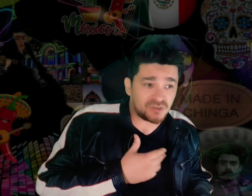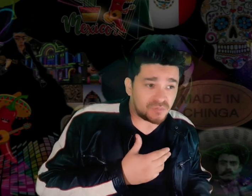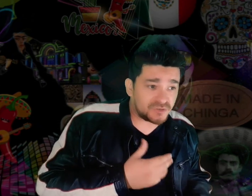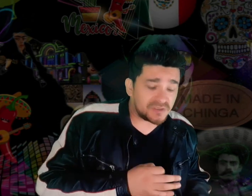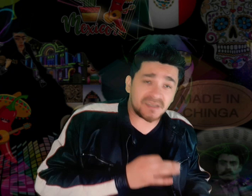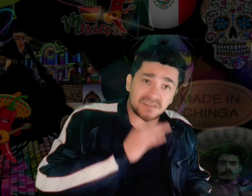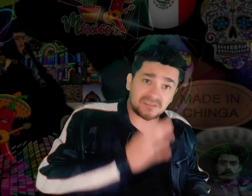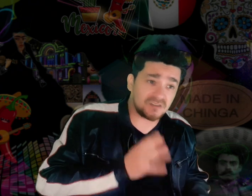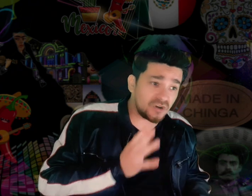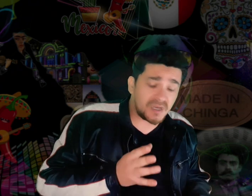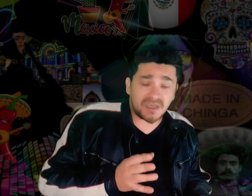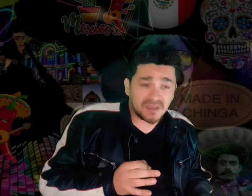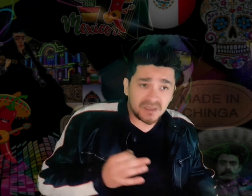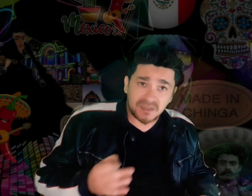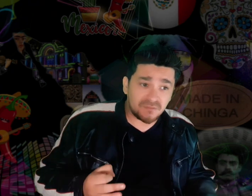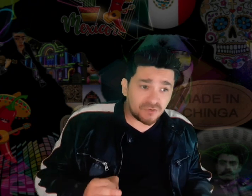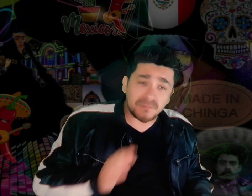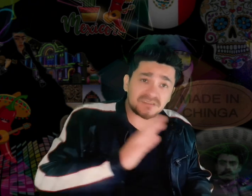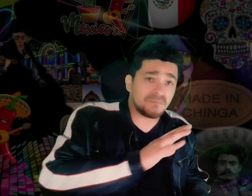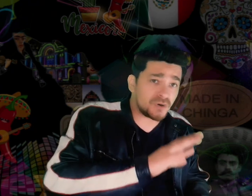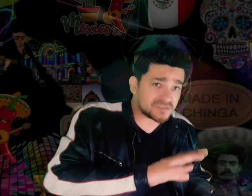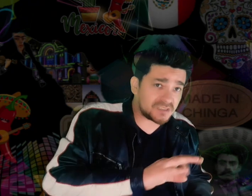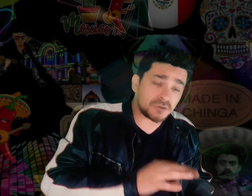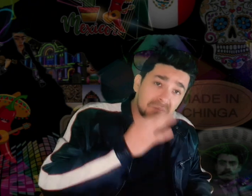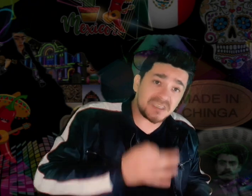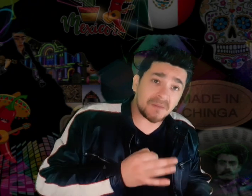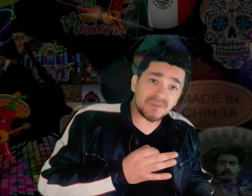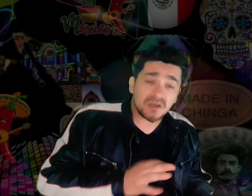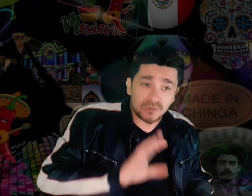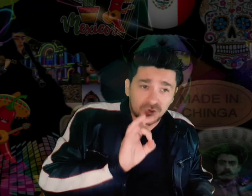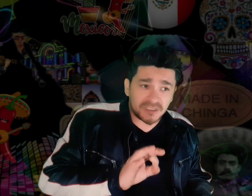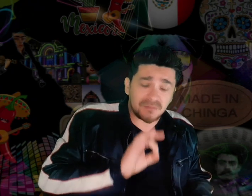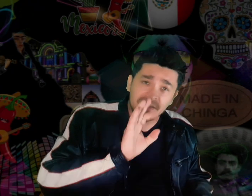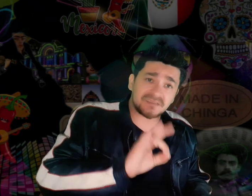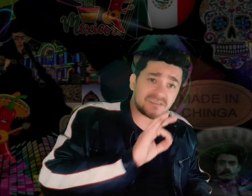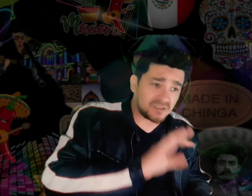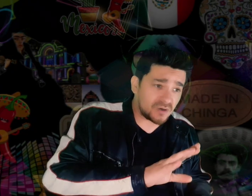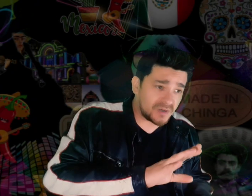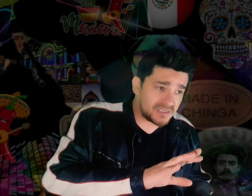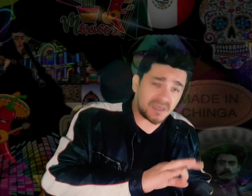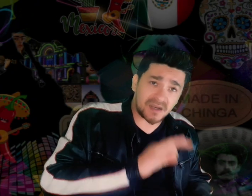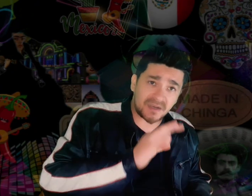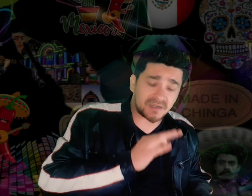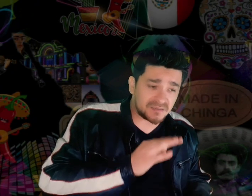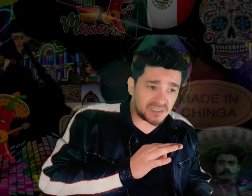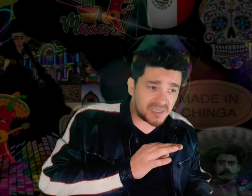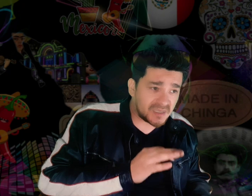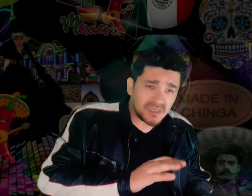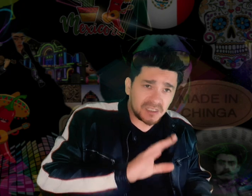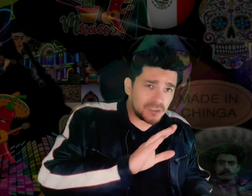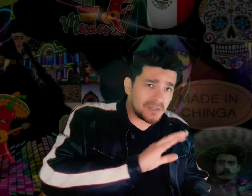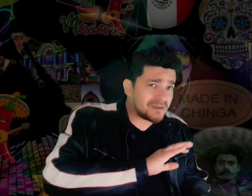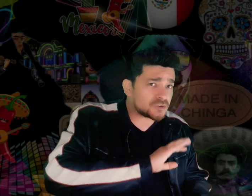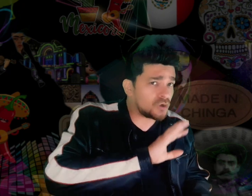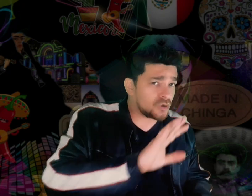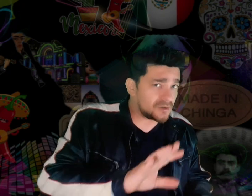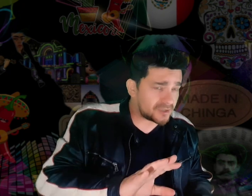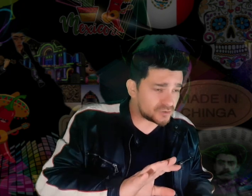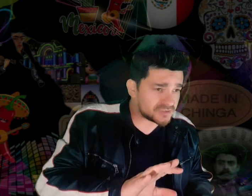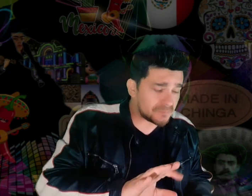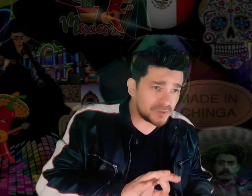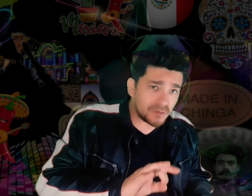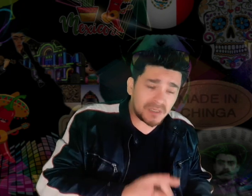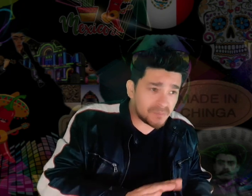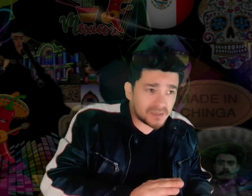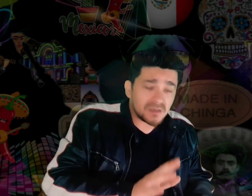realmente admiro un montón, que es C5N, que informa 100% bien. Ustedes vean C5N acá en Argentina y no van a ver todo color